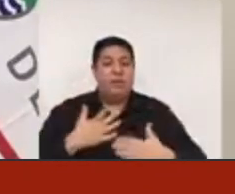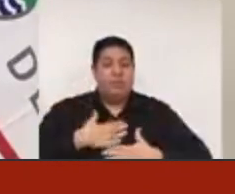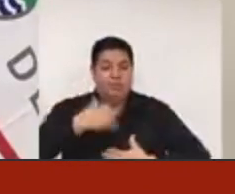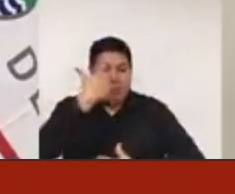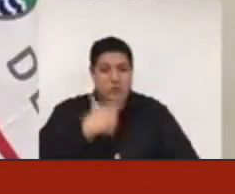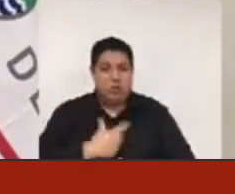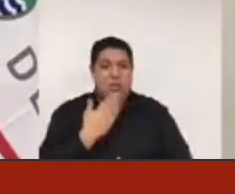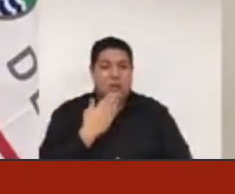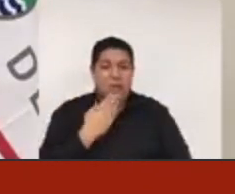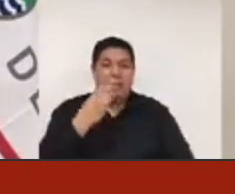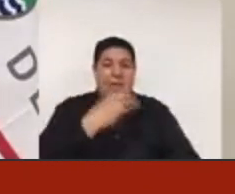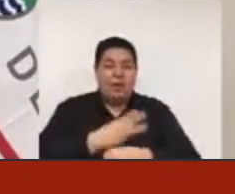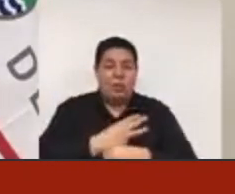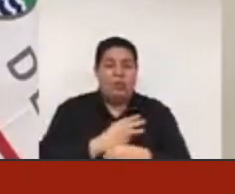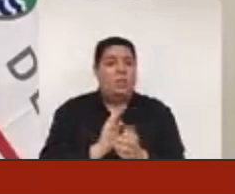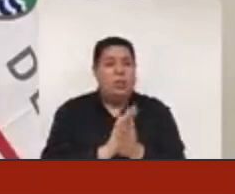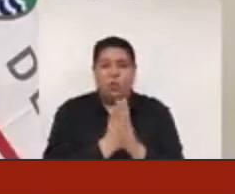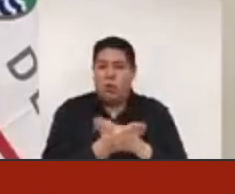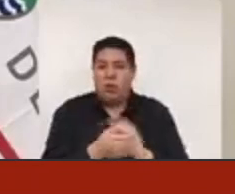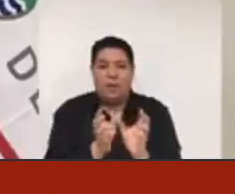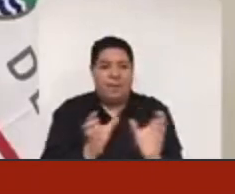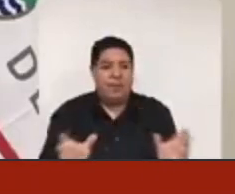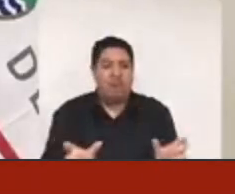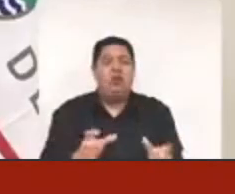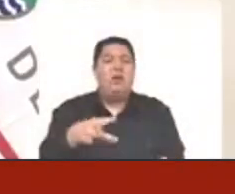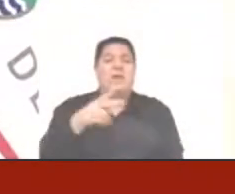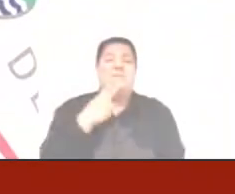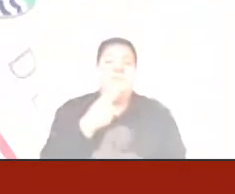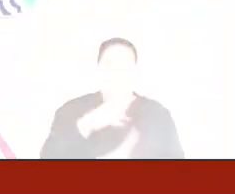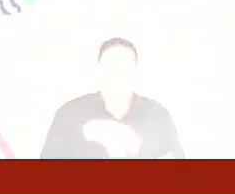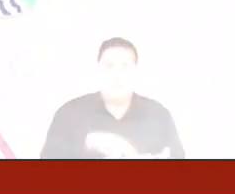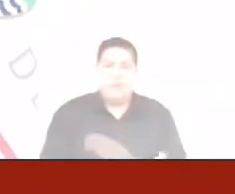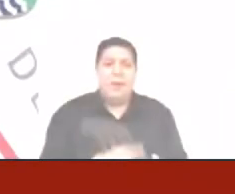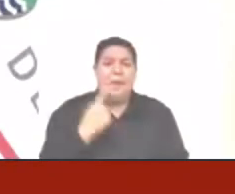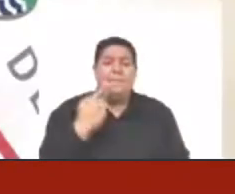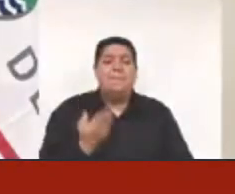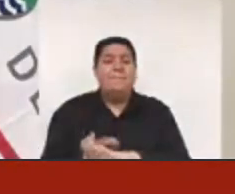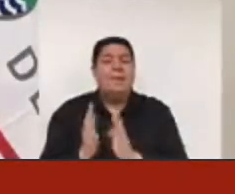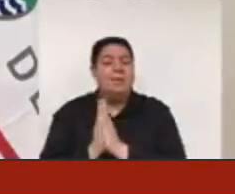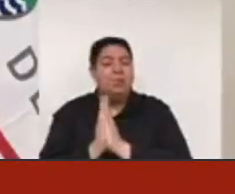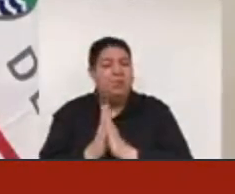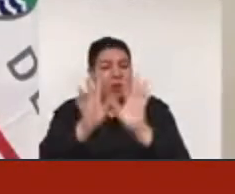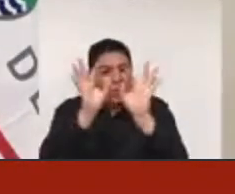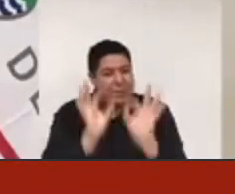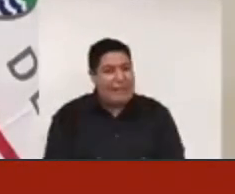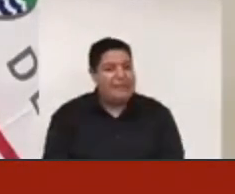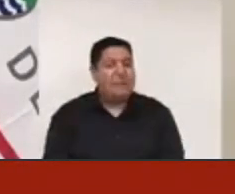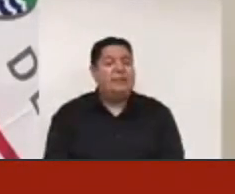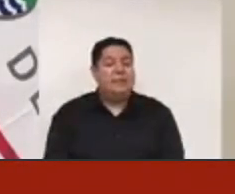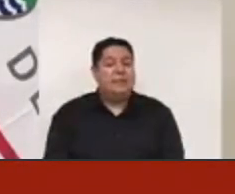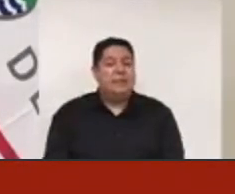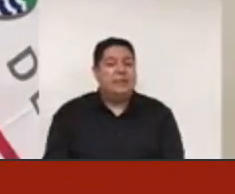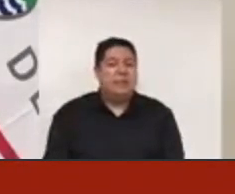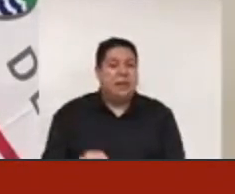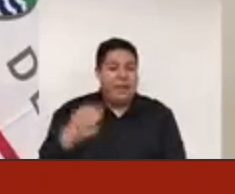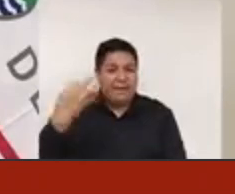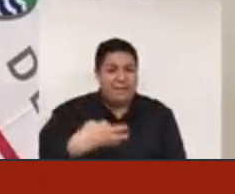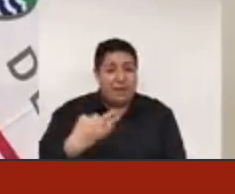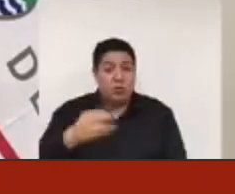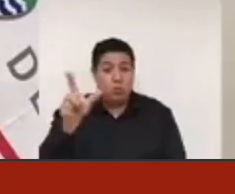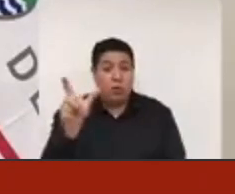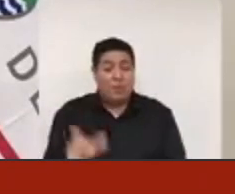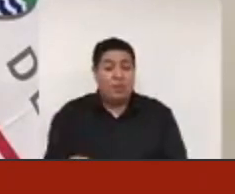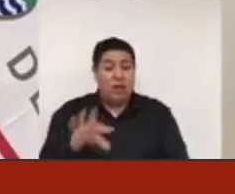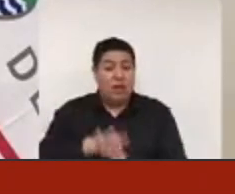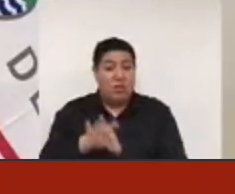nuestros adultos mayores con todas las personas de la comuna de cauquenes bueno y de las regiones de precisar si efectivamente se trata de un médico